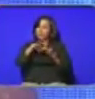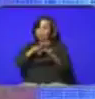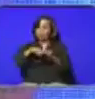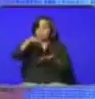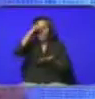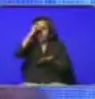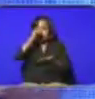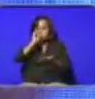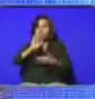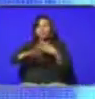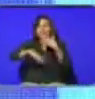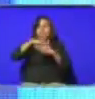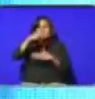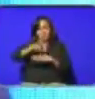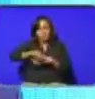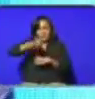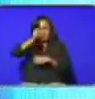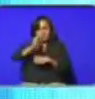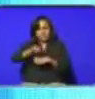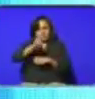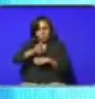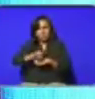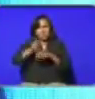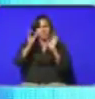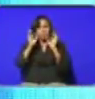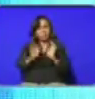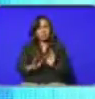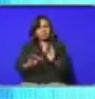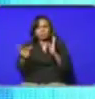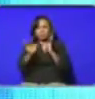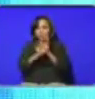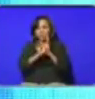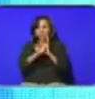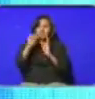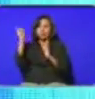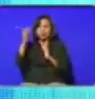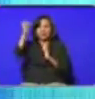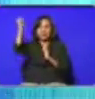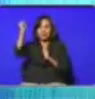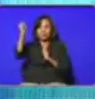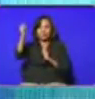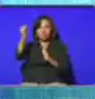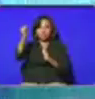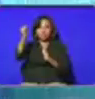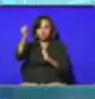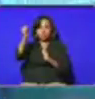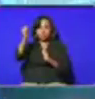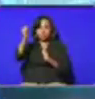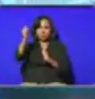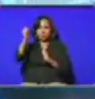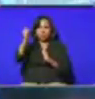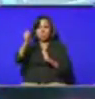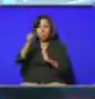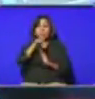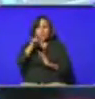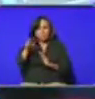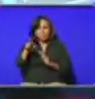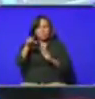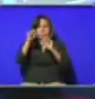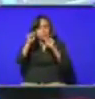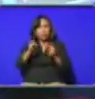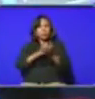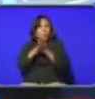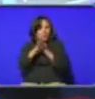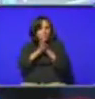técnico exitoso. Es decir, que vas a salir con las herramientas fundamentales que ese mercado laboral necesita